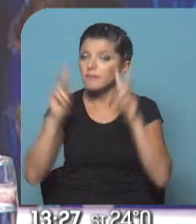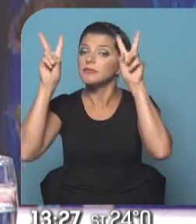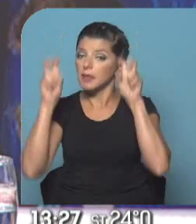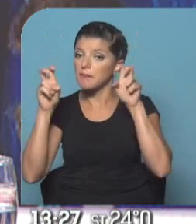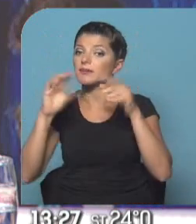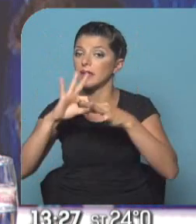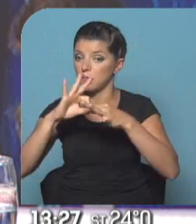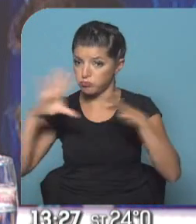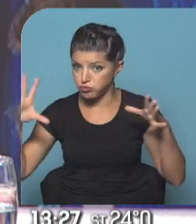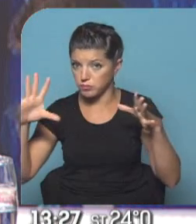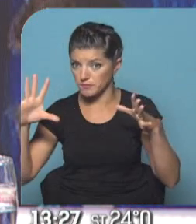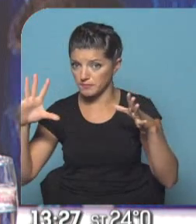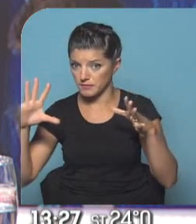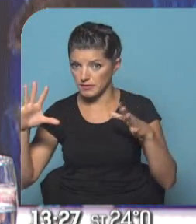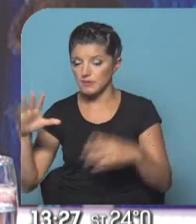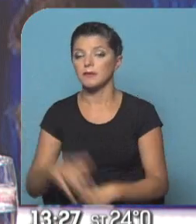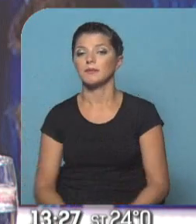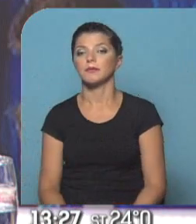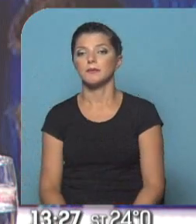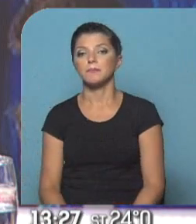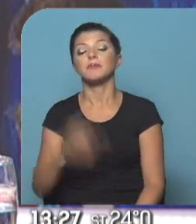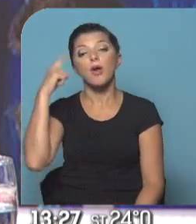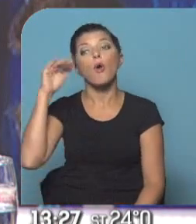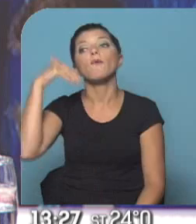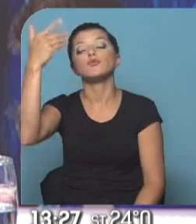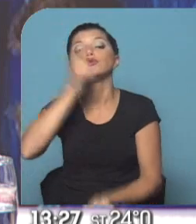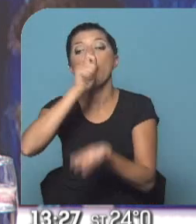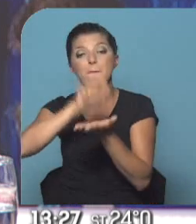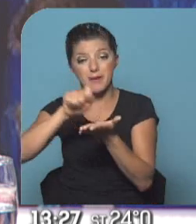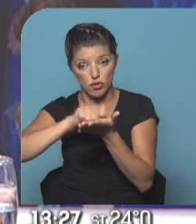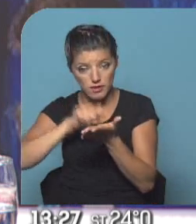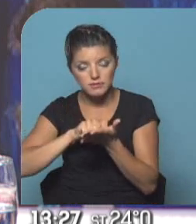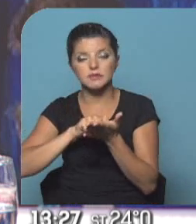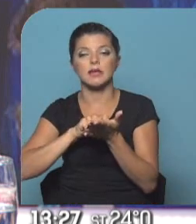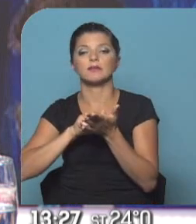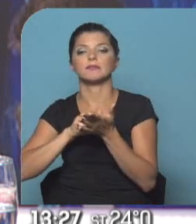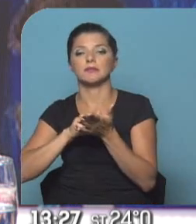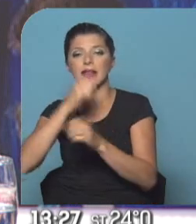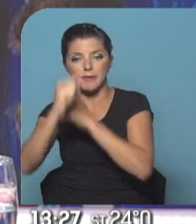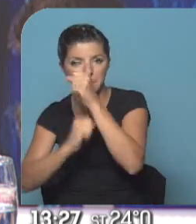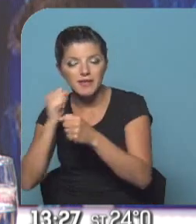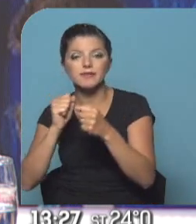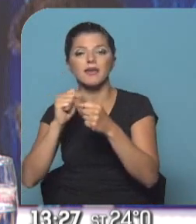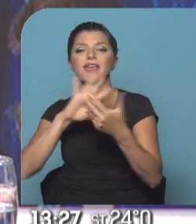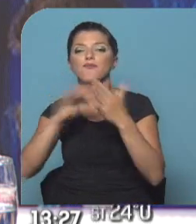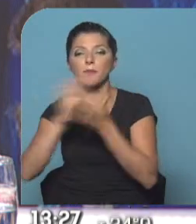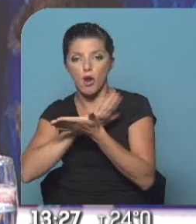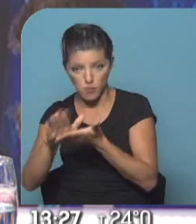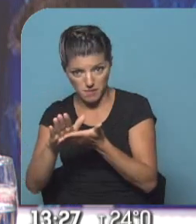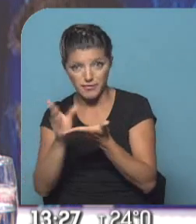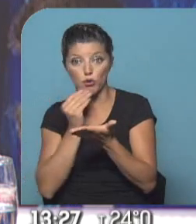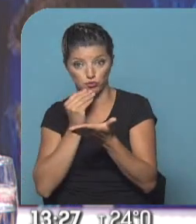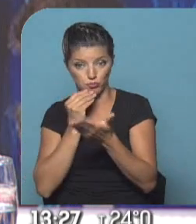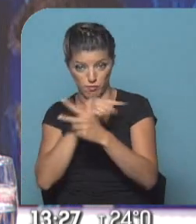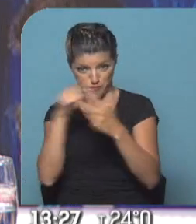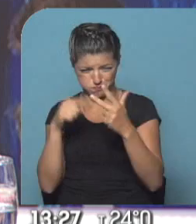de esto y del futuro de los periodistas, de las empresas, y cómo se va a reciclar en el marco de las nuevas formas de consumo. Y